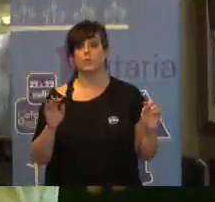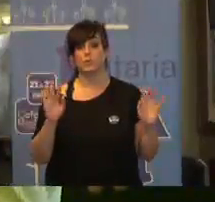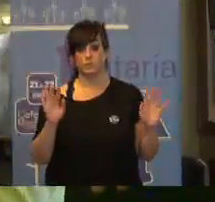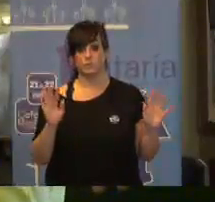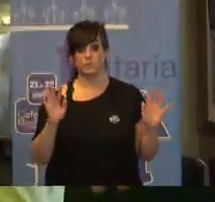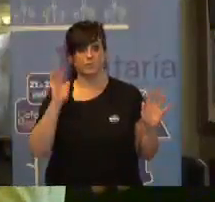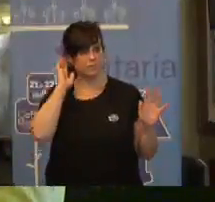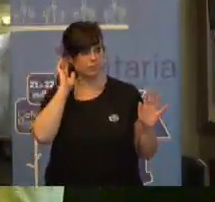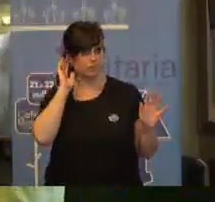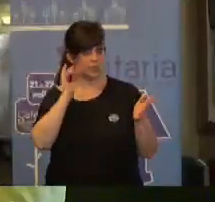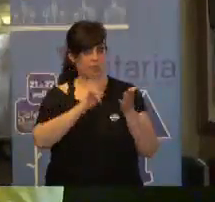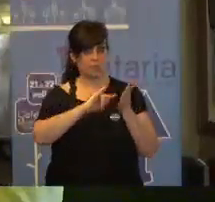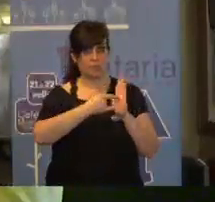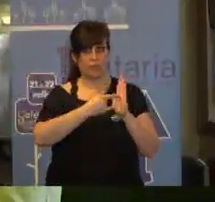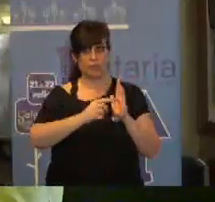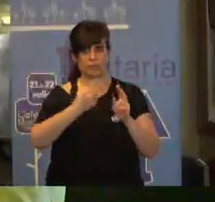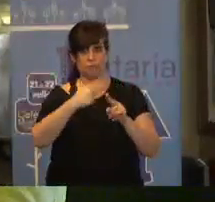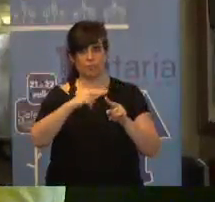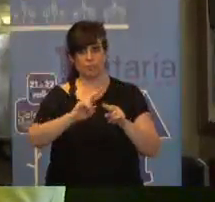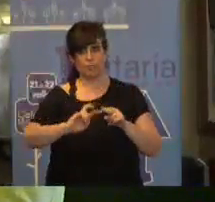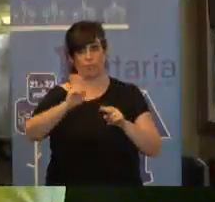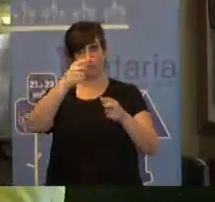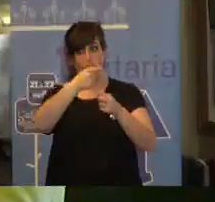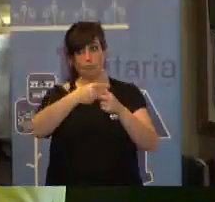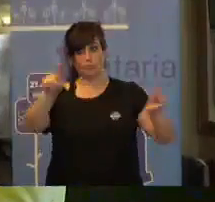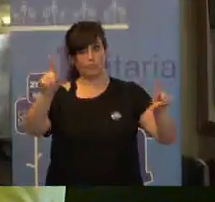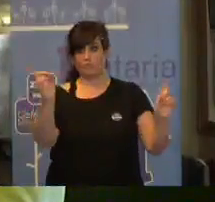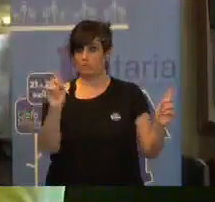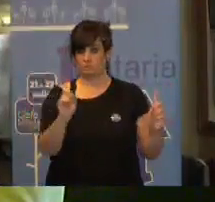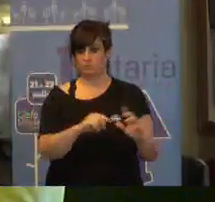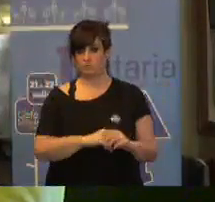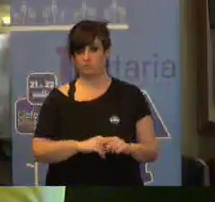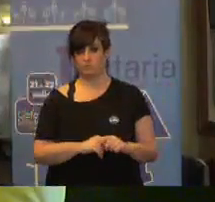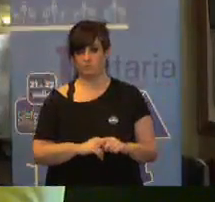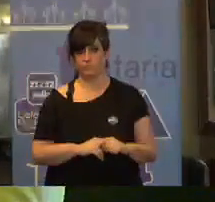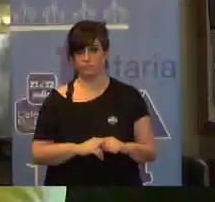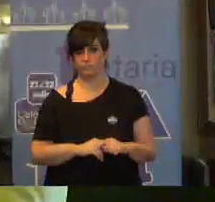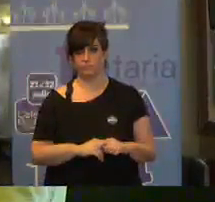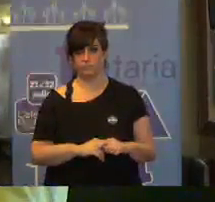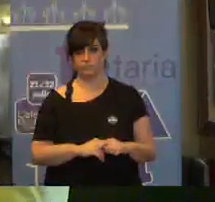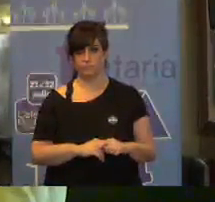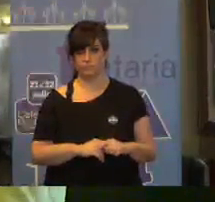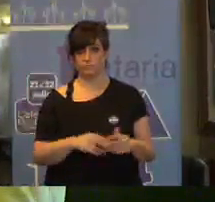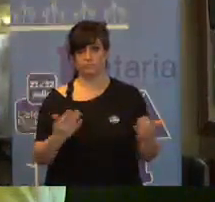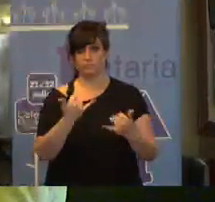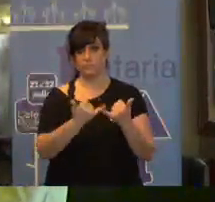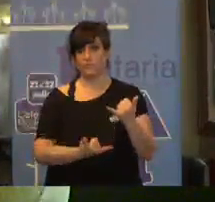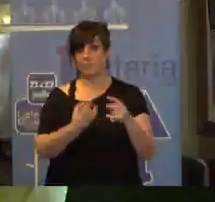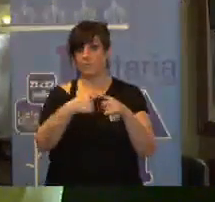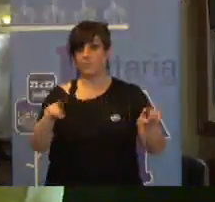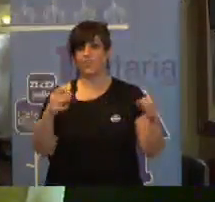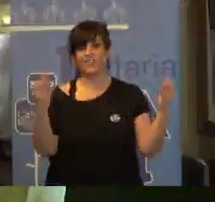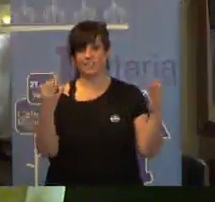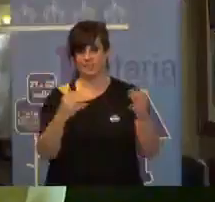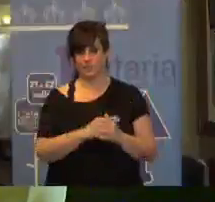dos outros proxectos políticos presentes nas corporacións locais. Que nos diferencia deso?